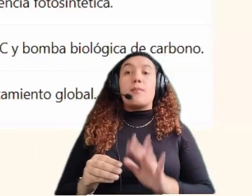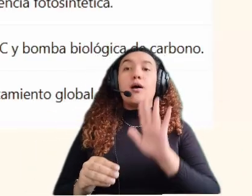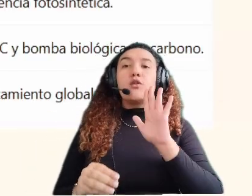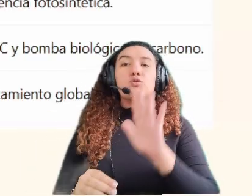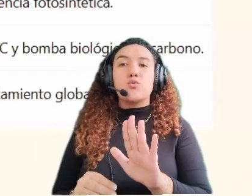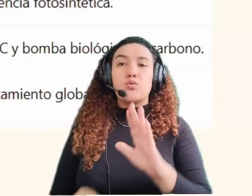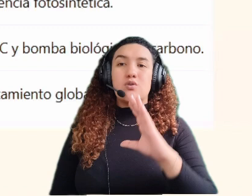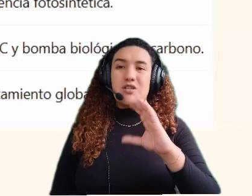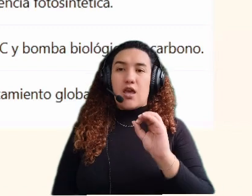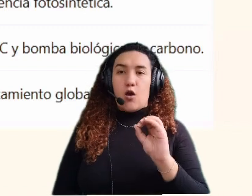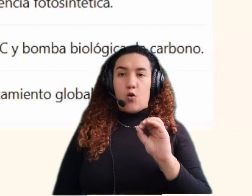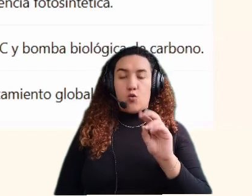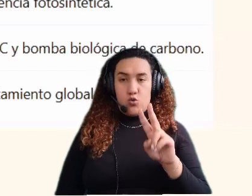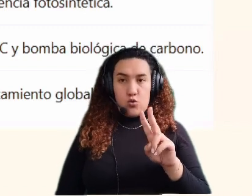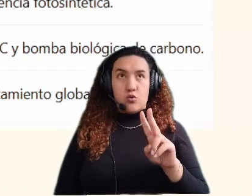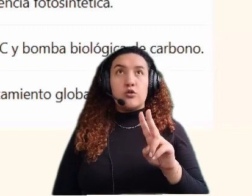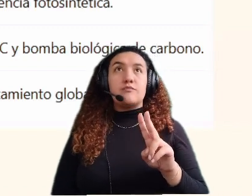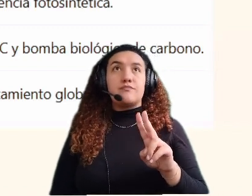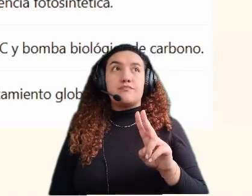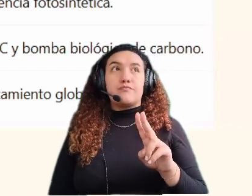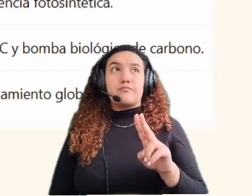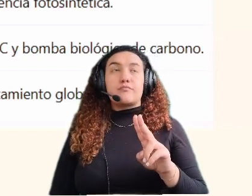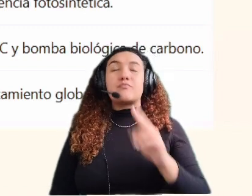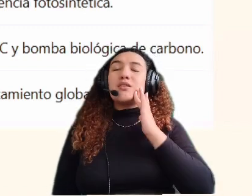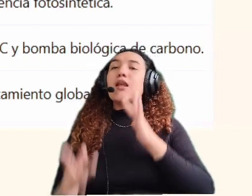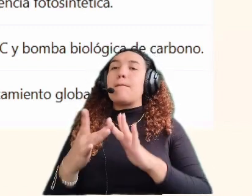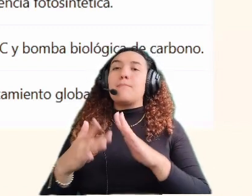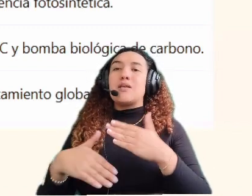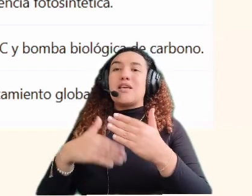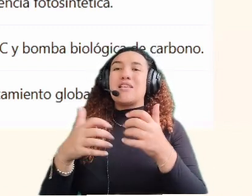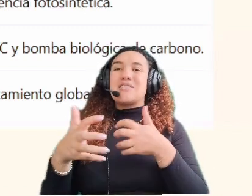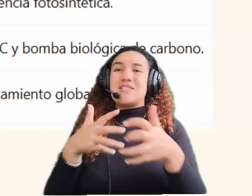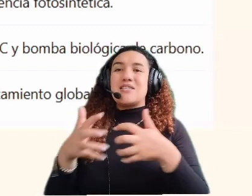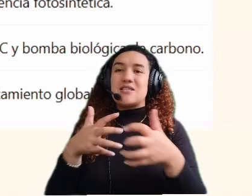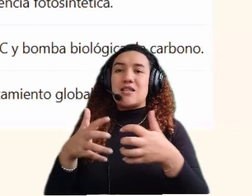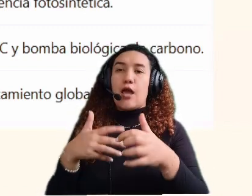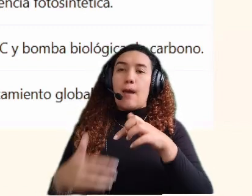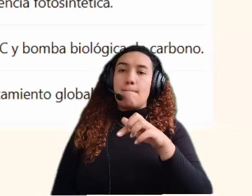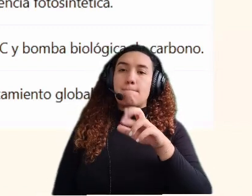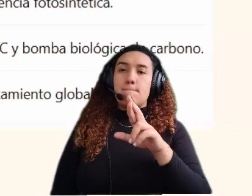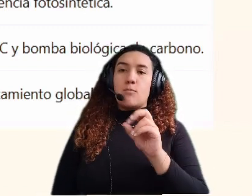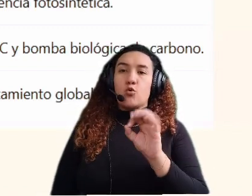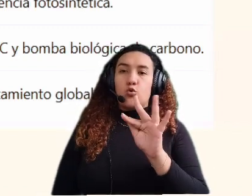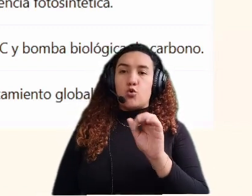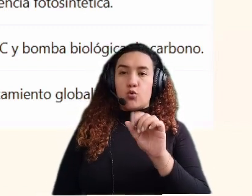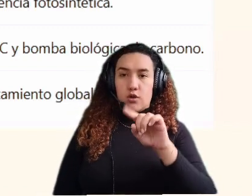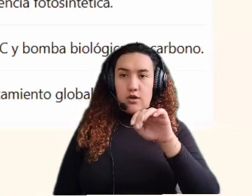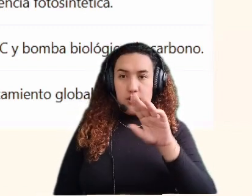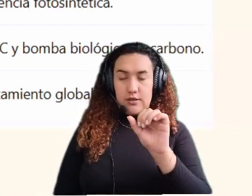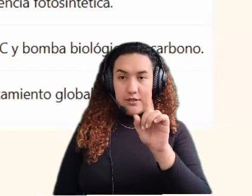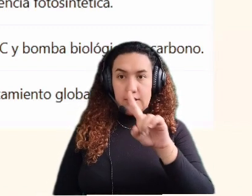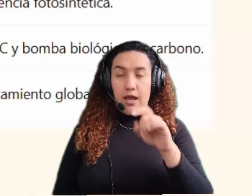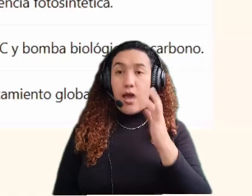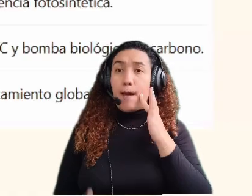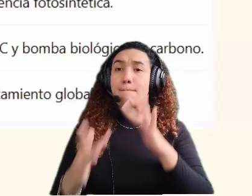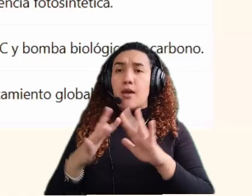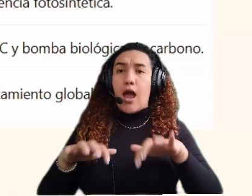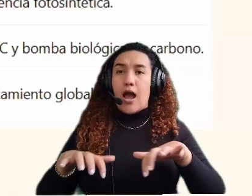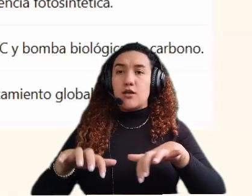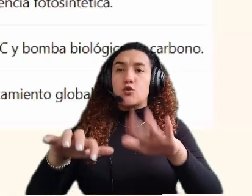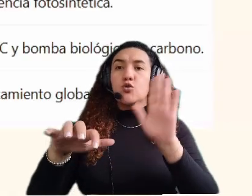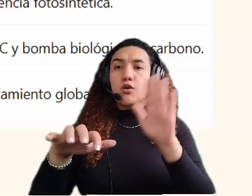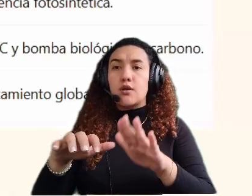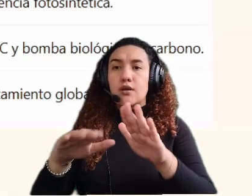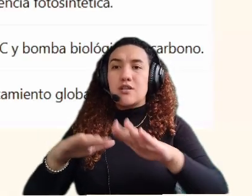mecanismo de concentración de carbono, que serían los sistemas de bombas de protones que concentran el dióxido de carbono en el